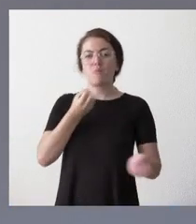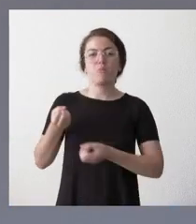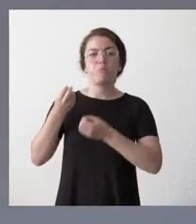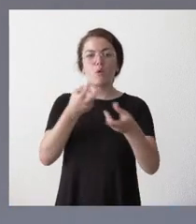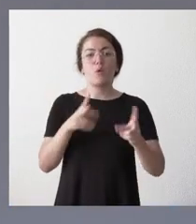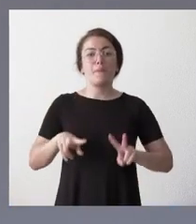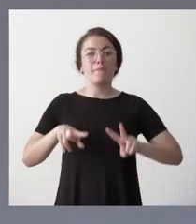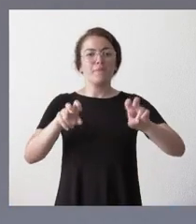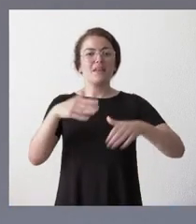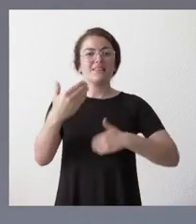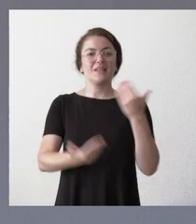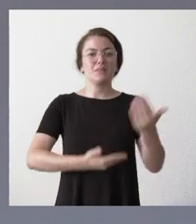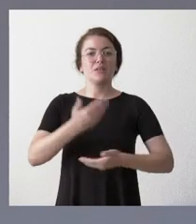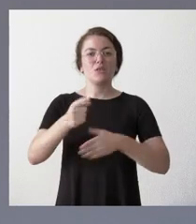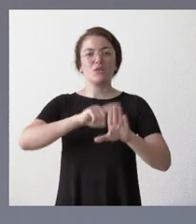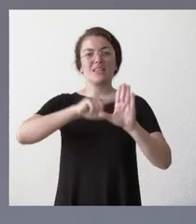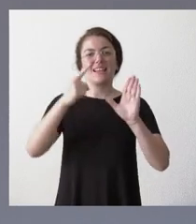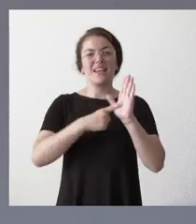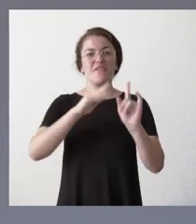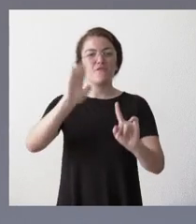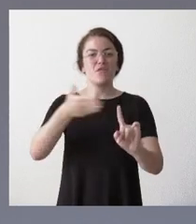de la tramitación de la Ley de Violencia